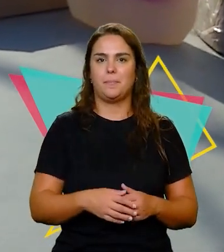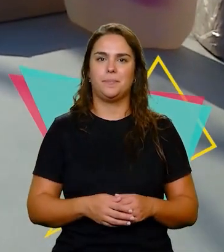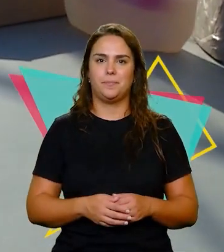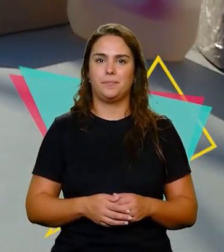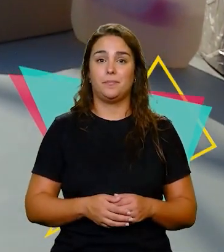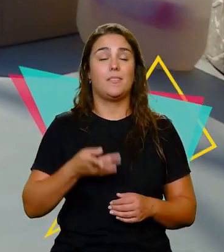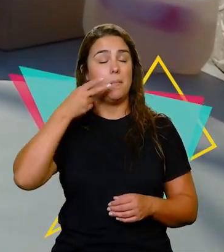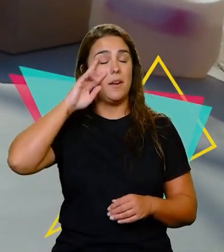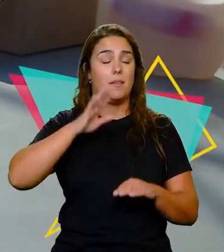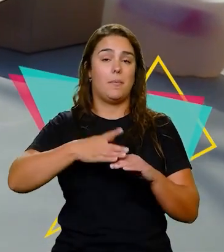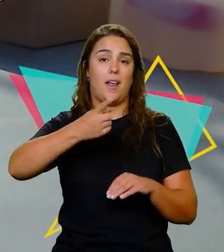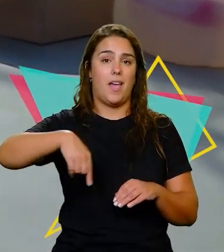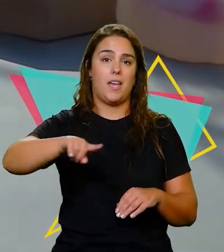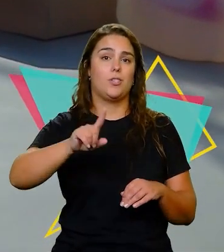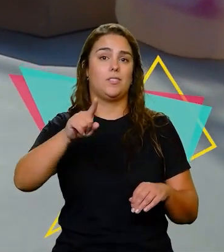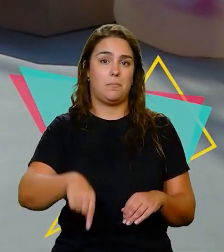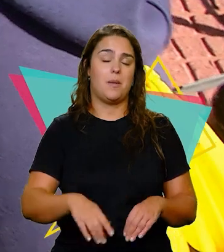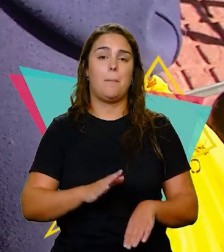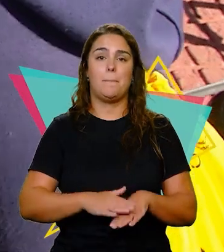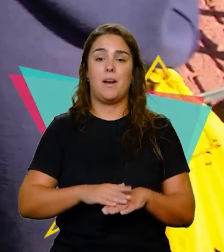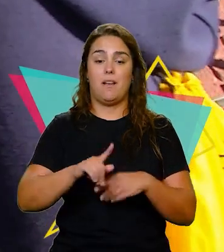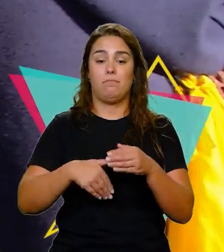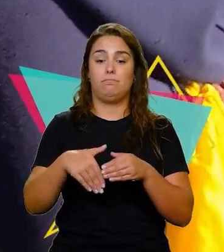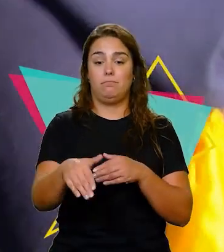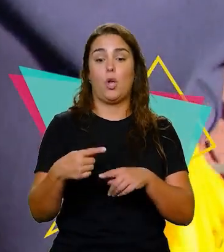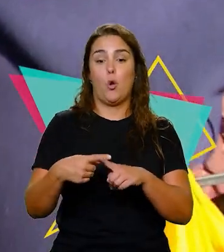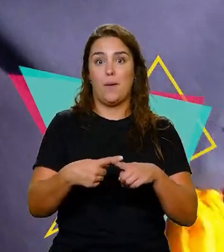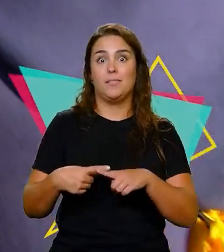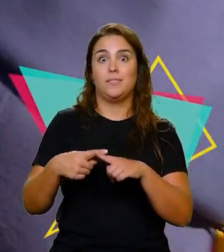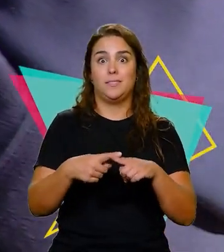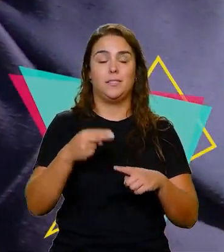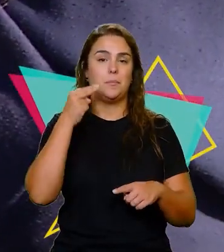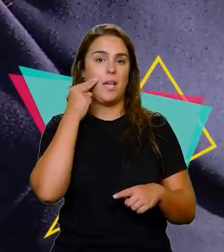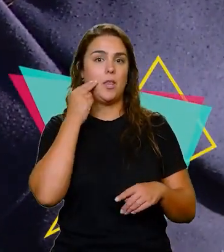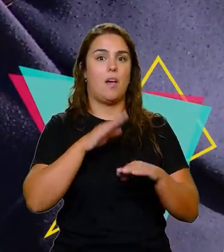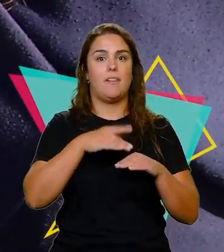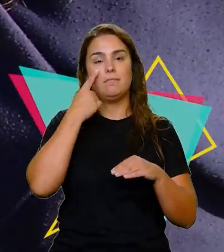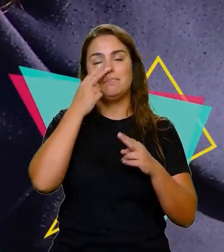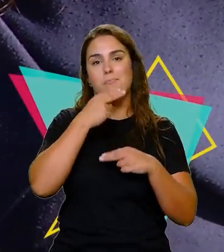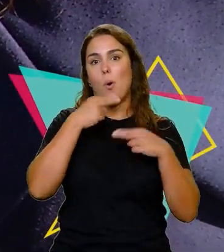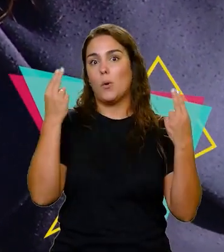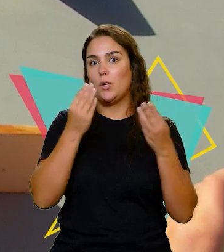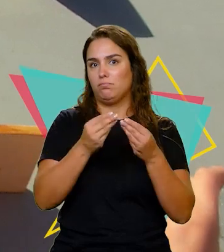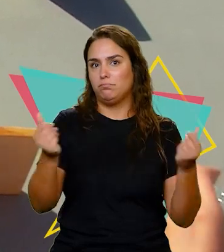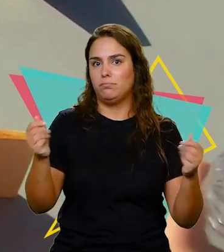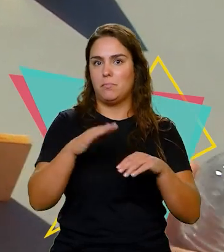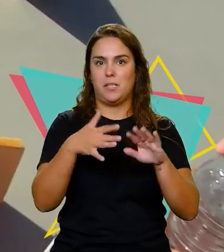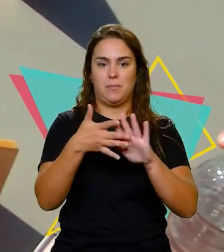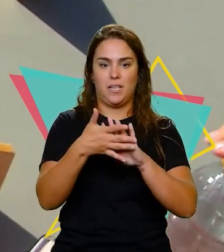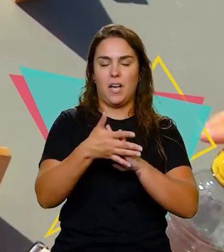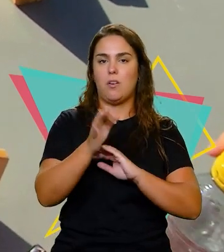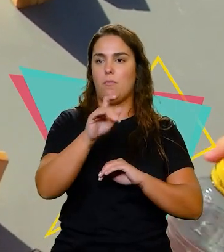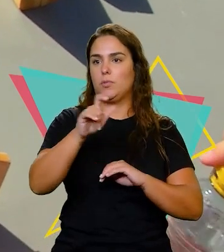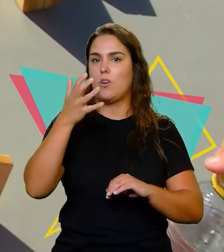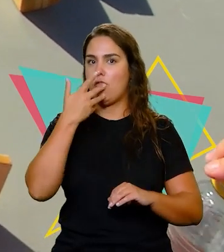usuarios. Bueno, es una experiencia también para ellos, para que puedan, pues eso, compartir, quitarse los miedos de hablar en público, de tener que explicar o de hablar con